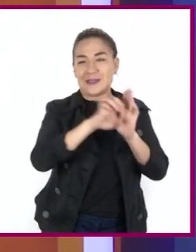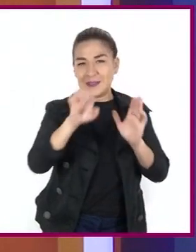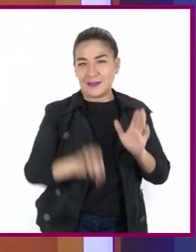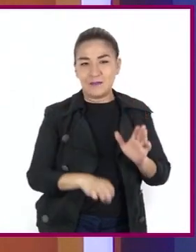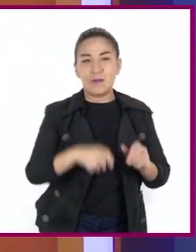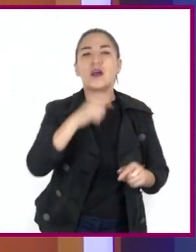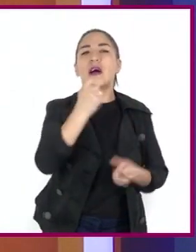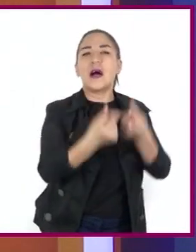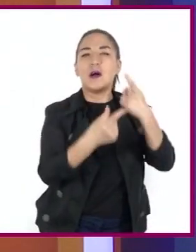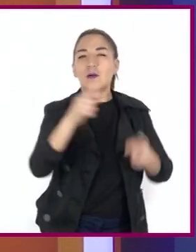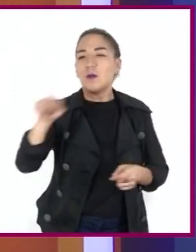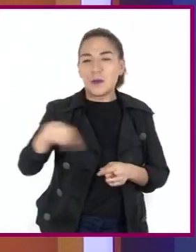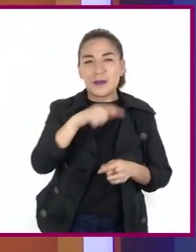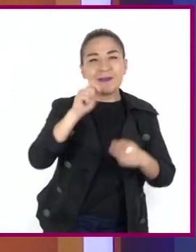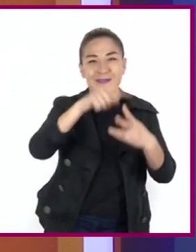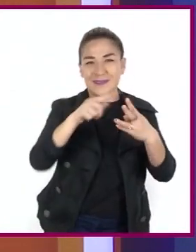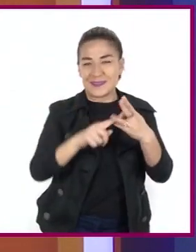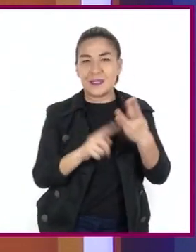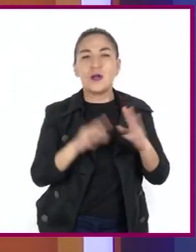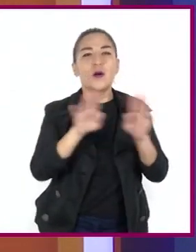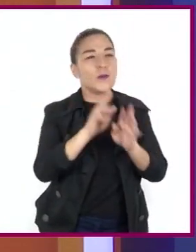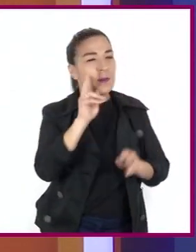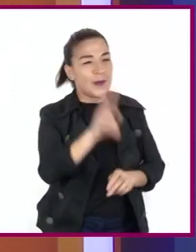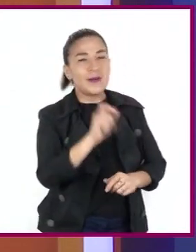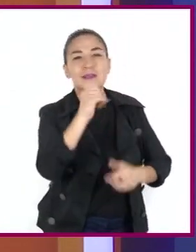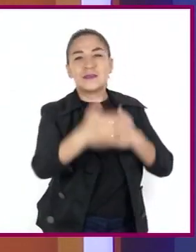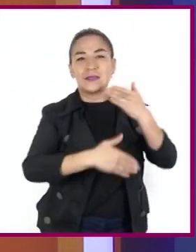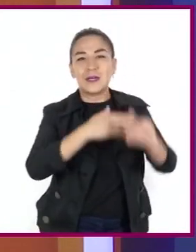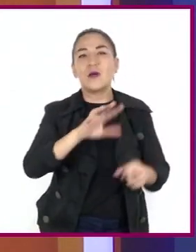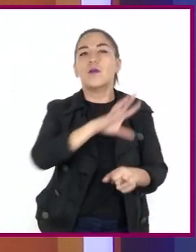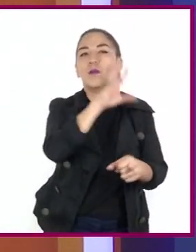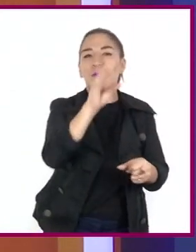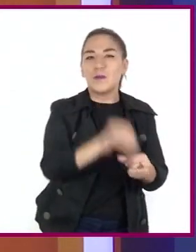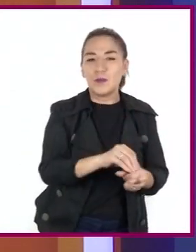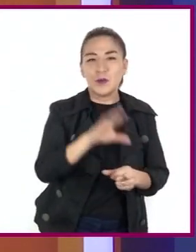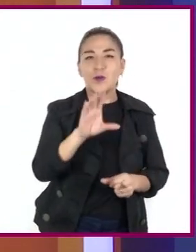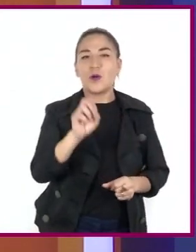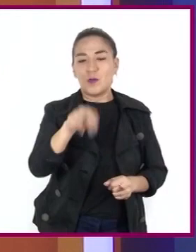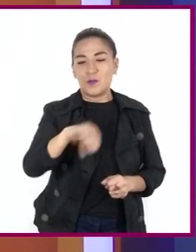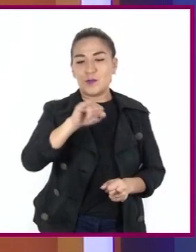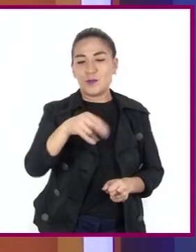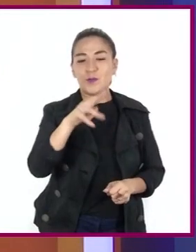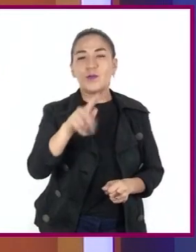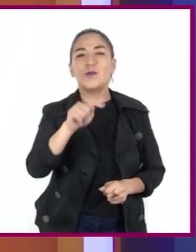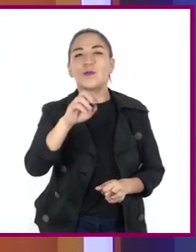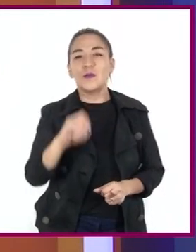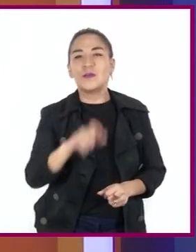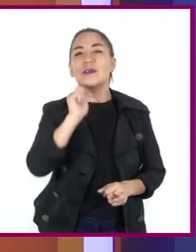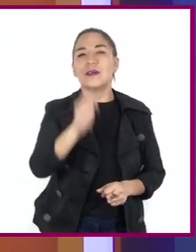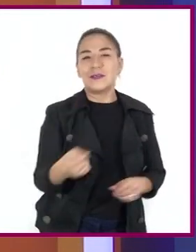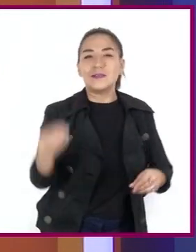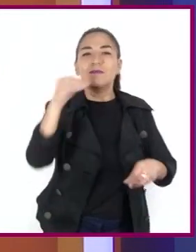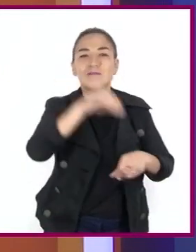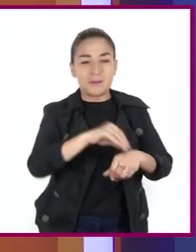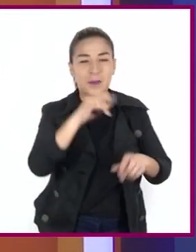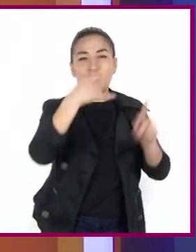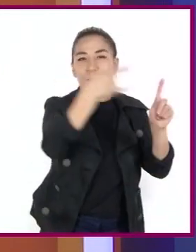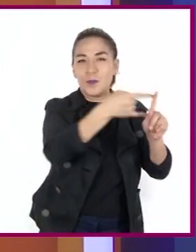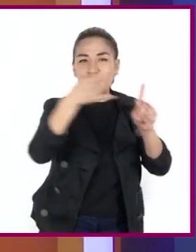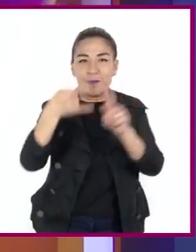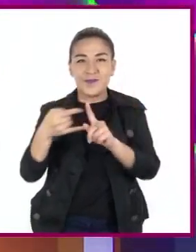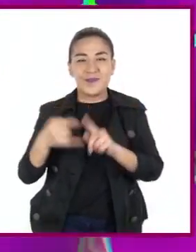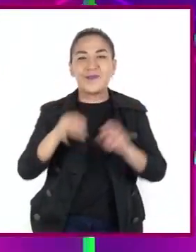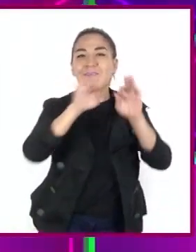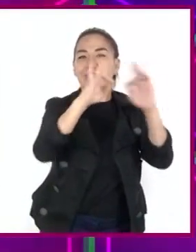ellos visualizaron cada término de la sucesión como un conjunto, al cual se agrega cierta cantidad de cuadrados de figura en